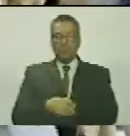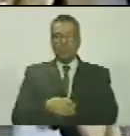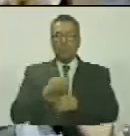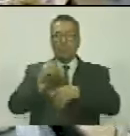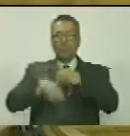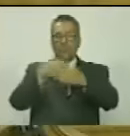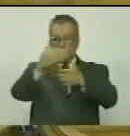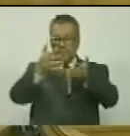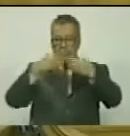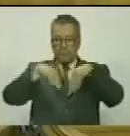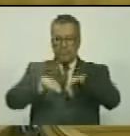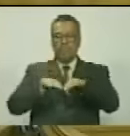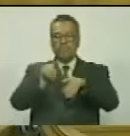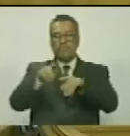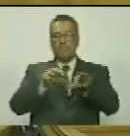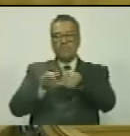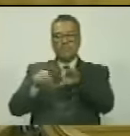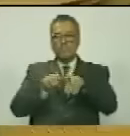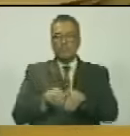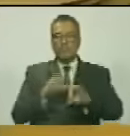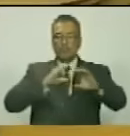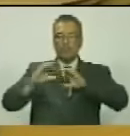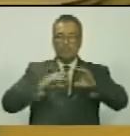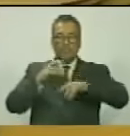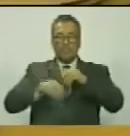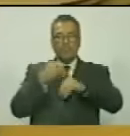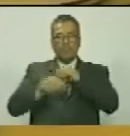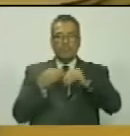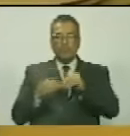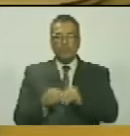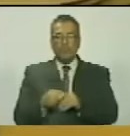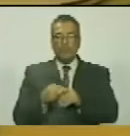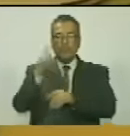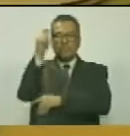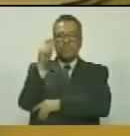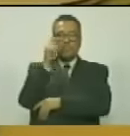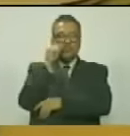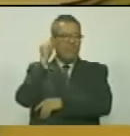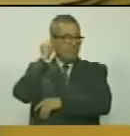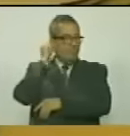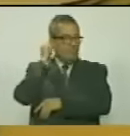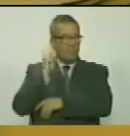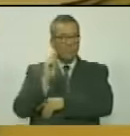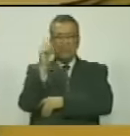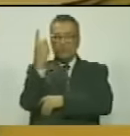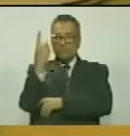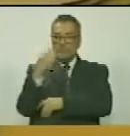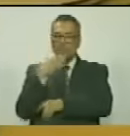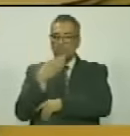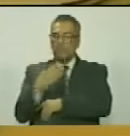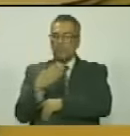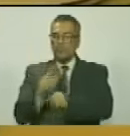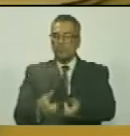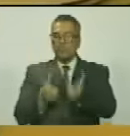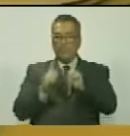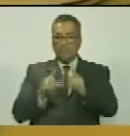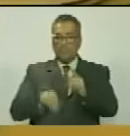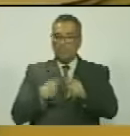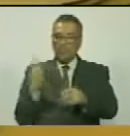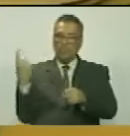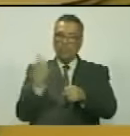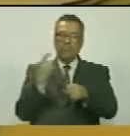Siguiente punto de la cuenta, ciudadana secretaria. Comunicaciones suscritas por las diputadas y los diputados principales, solicitando permiso para